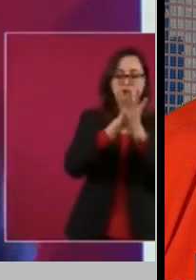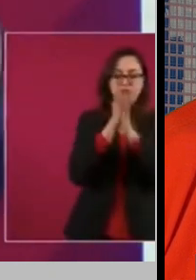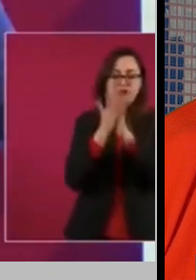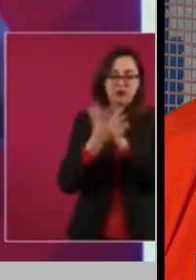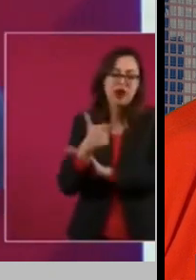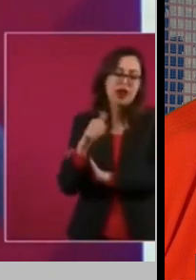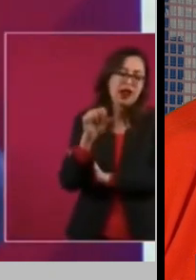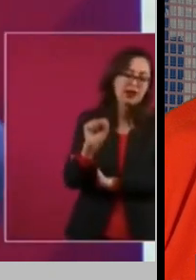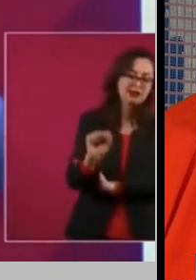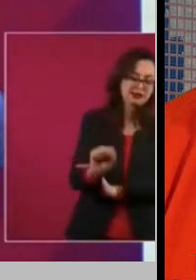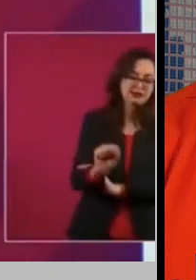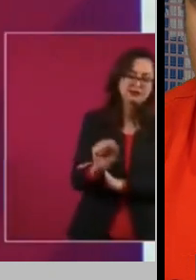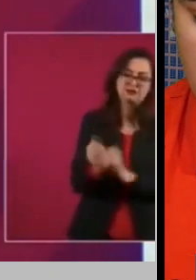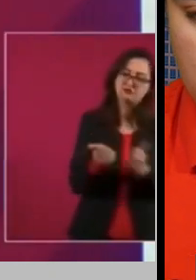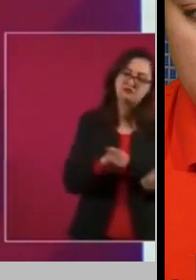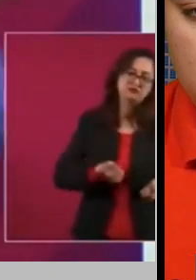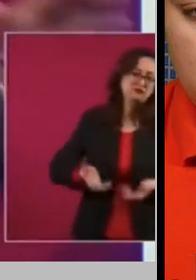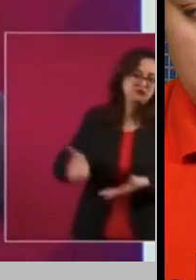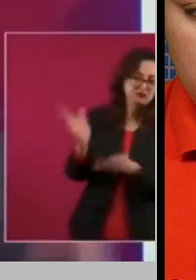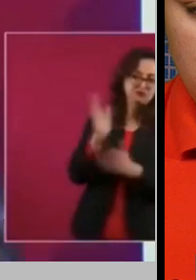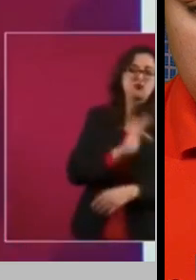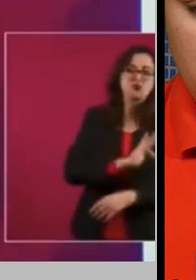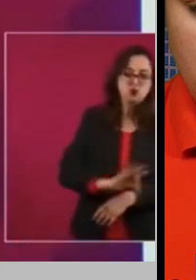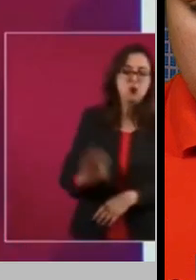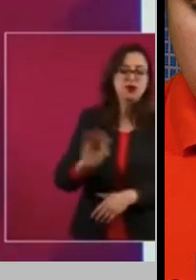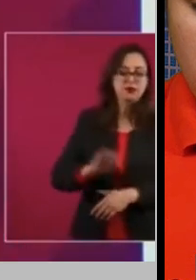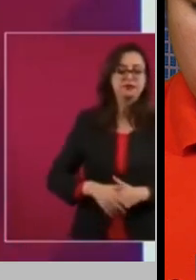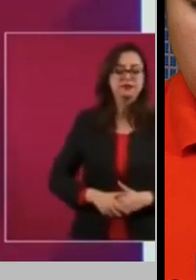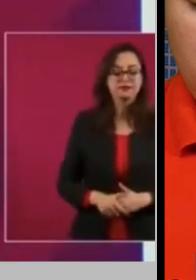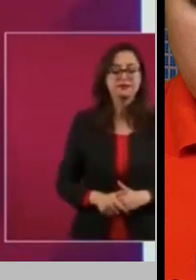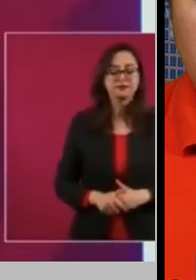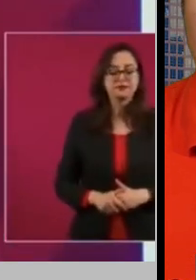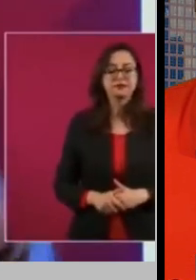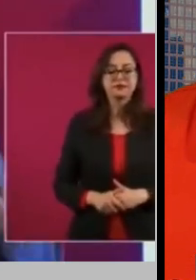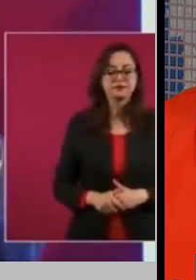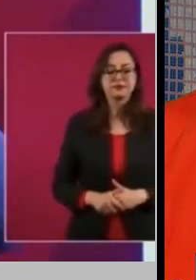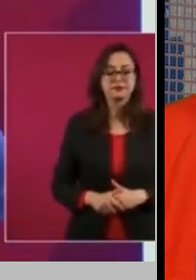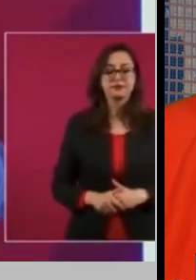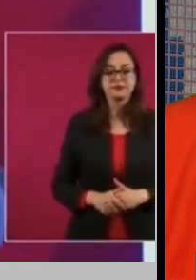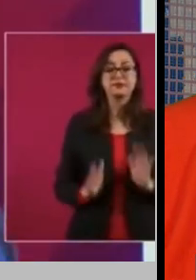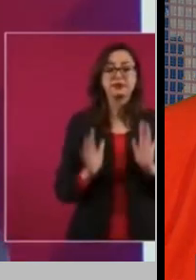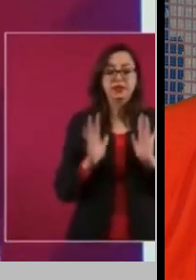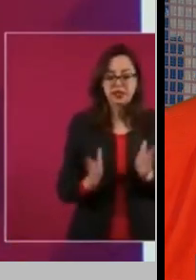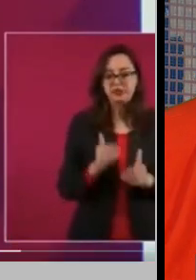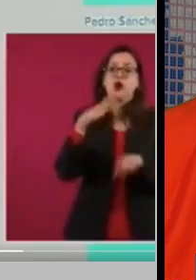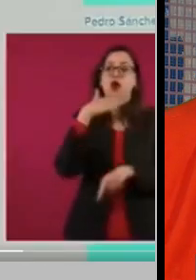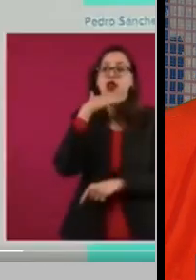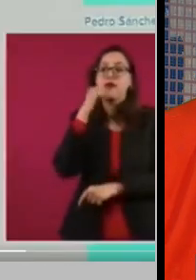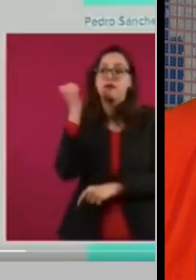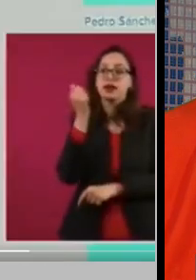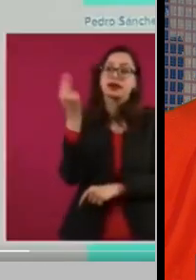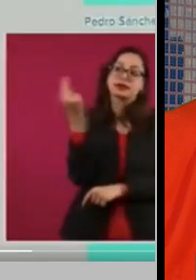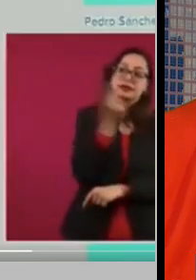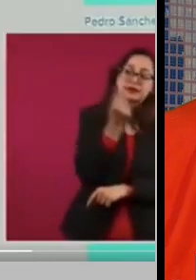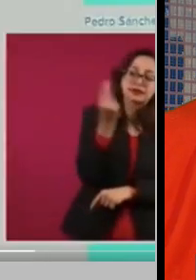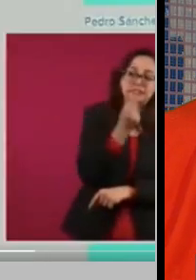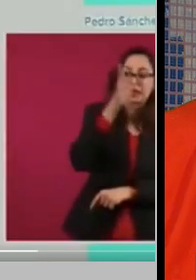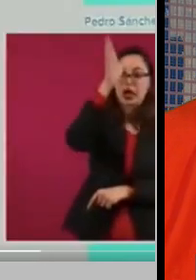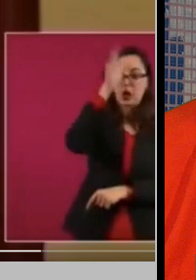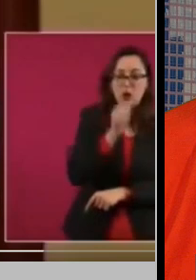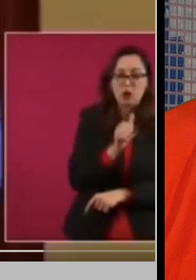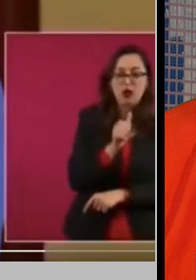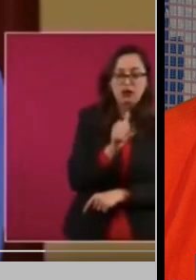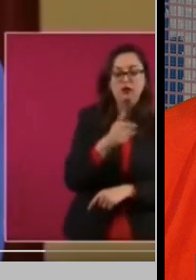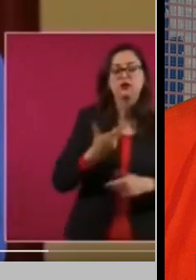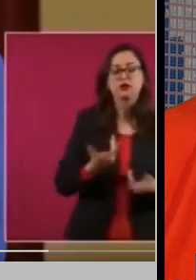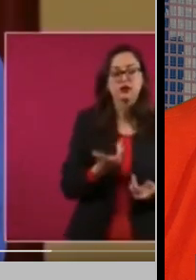en el puerto donde hay ductos. O sea, ya se ha avanzado en eso. Pero nosotros sí